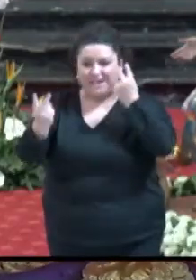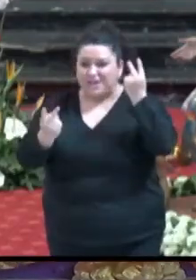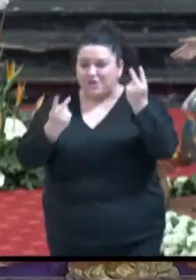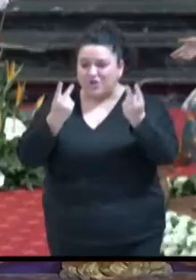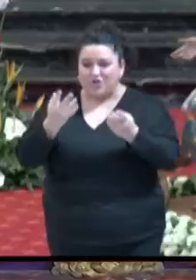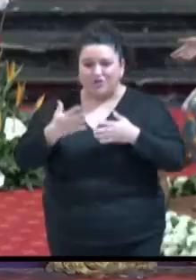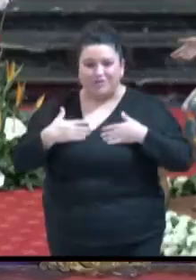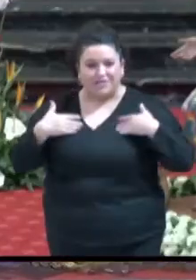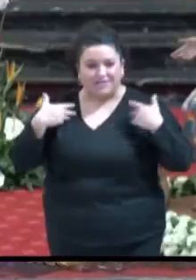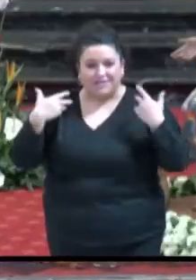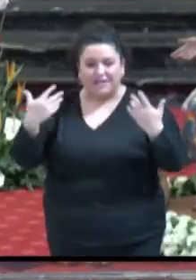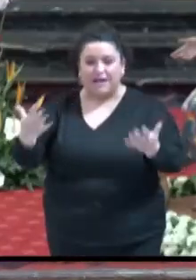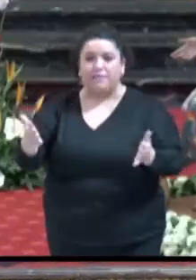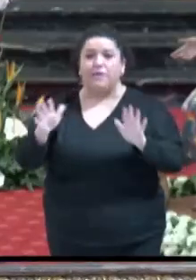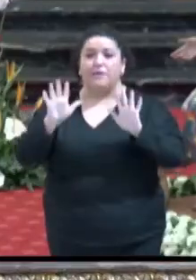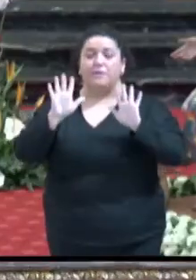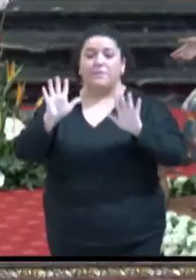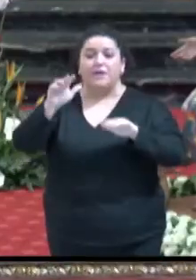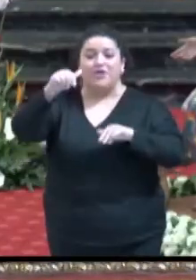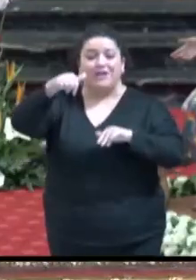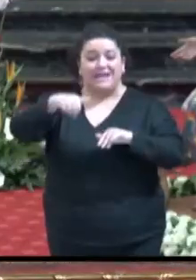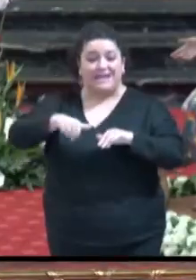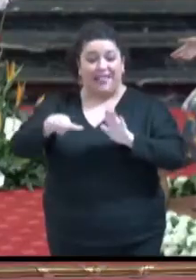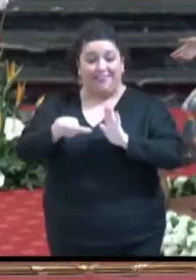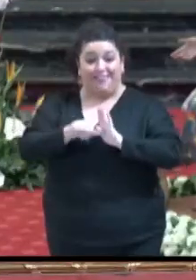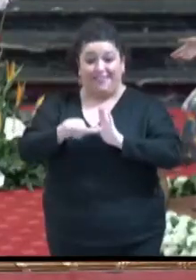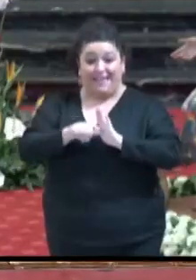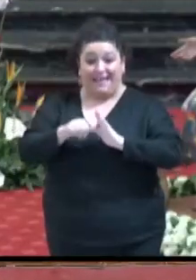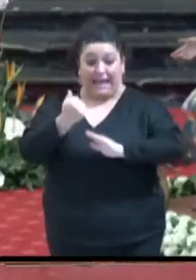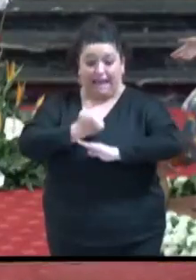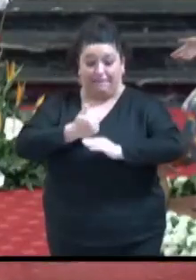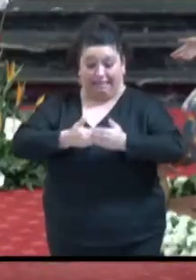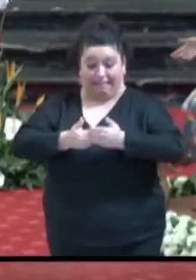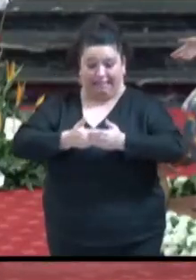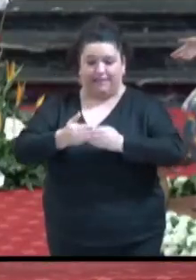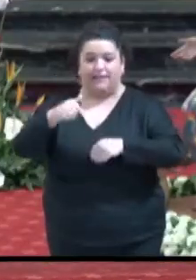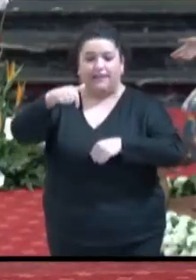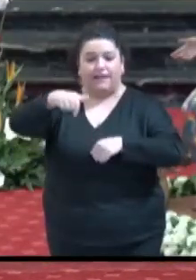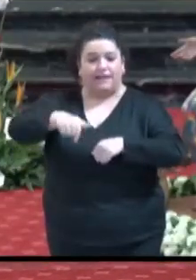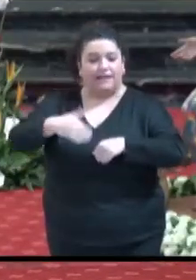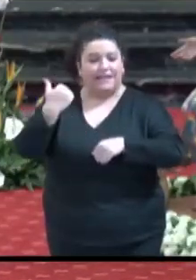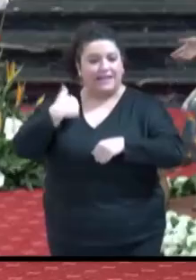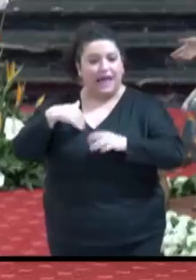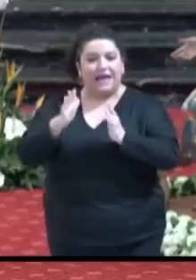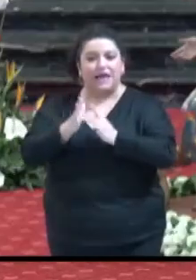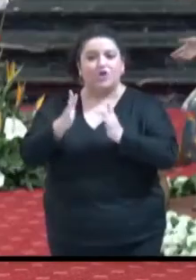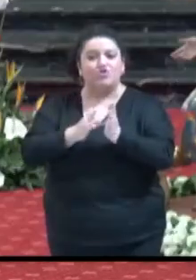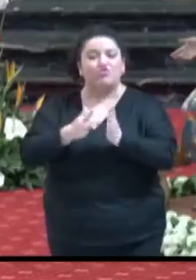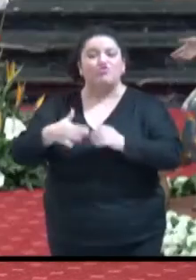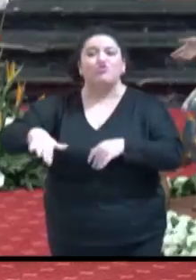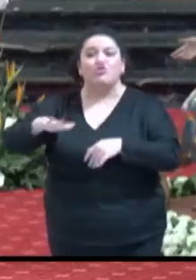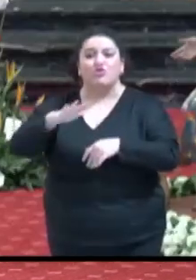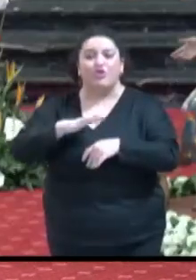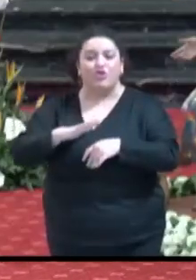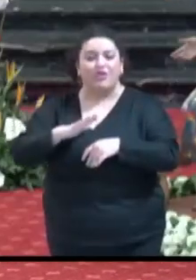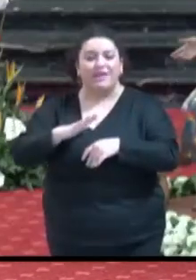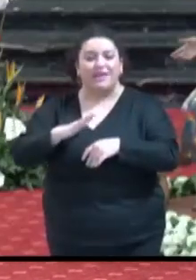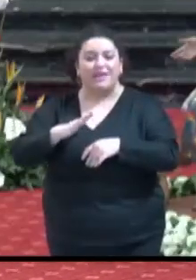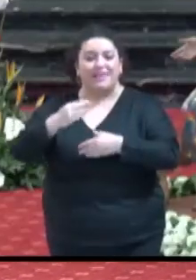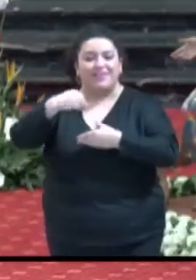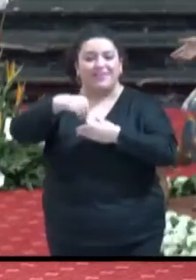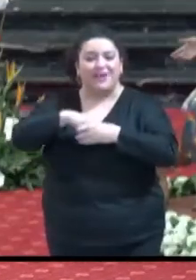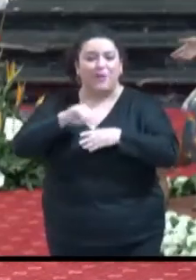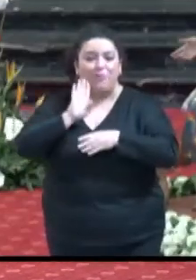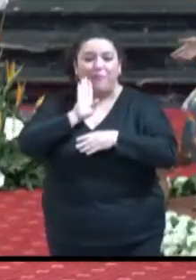miremos pero es que en esta cercanía de la Navidad Dónde está Jesús en el vientre de